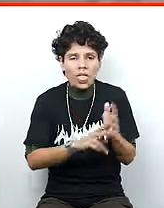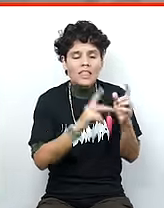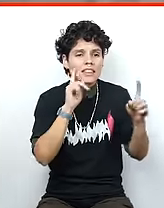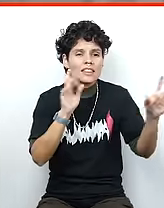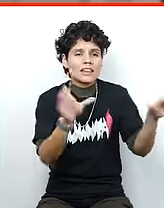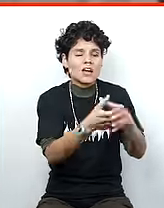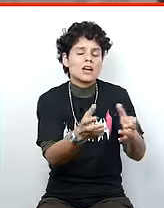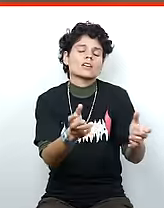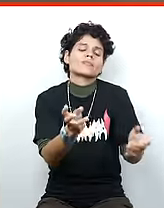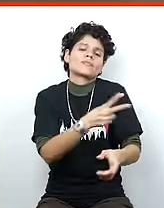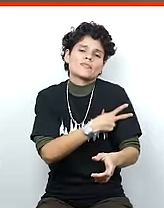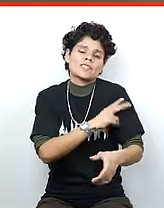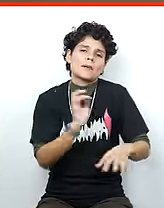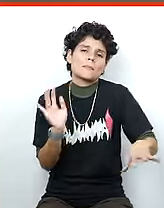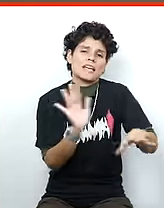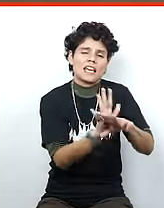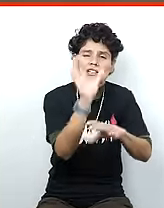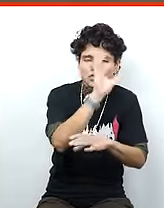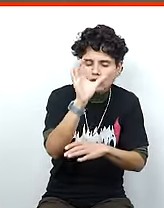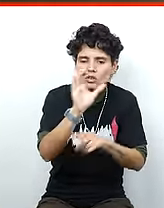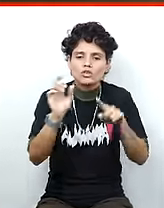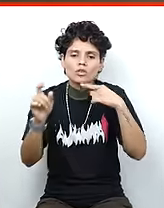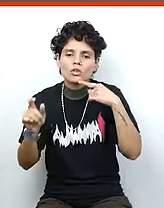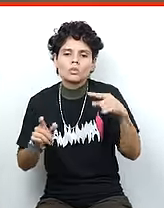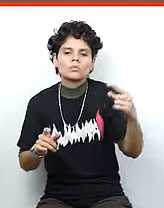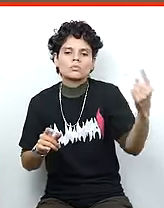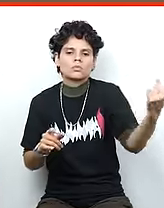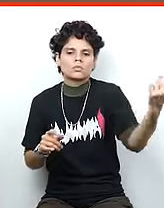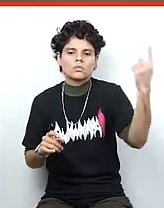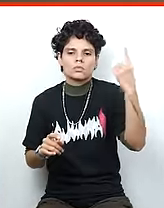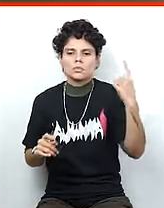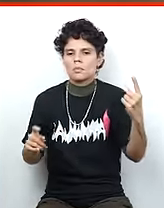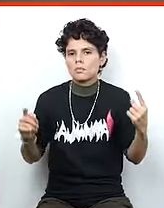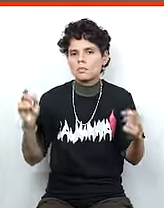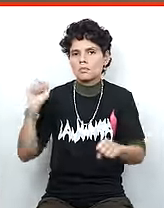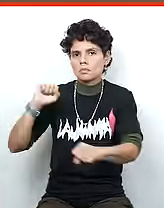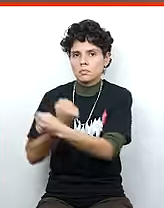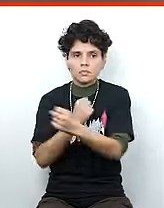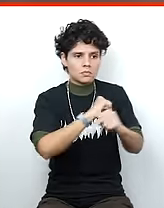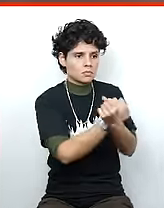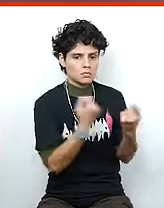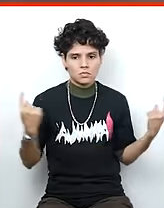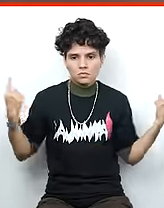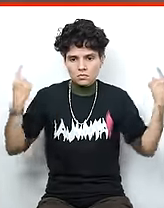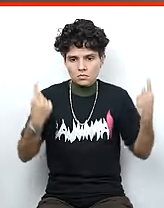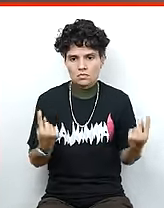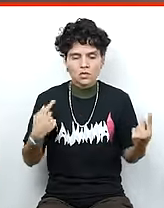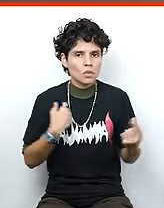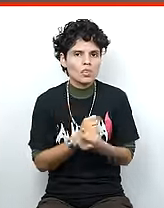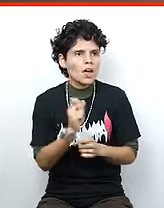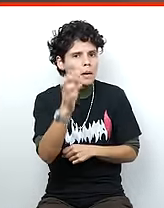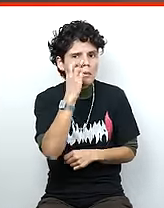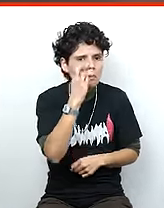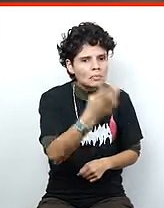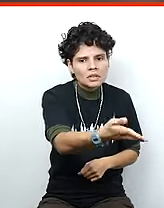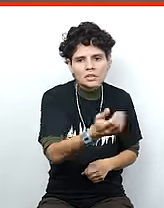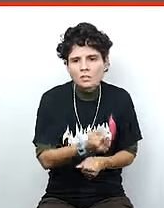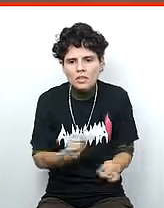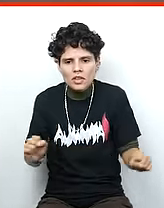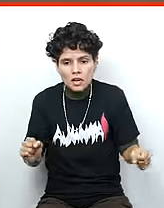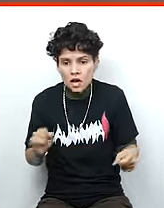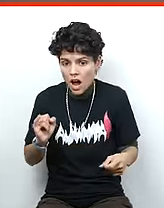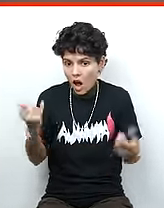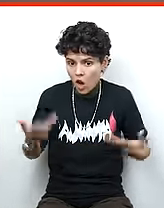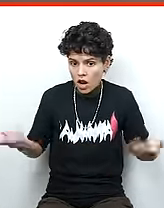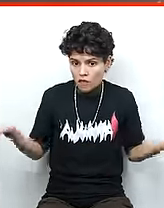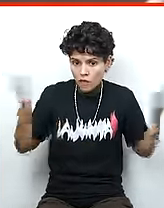estuviste en migración y de ahí para acá? Y de ahí para acá, me vine en un avión comercial con dos policías, uno cada lado. Te regresaba por los buenos, no me dejaban ni namear, nada. ¿Ahora